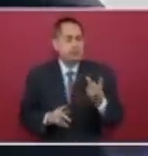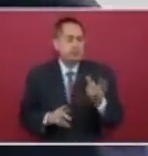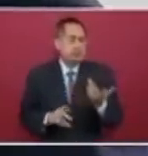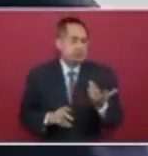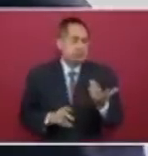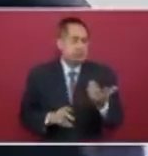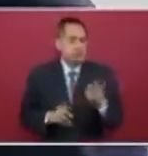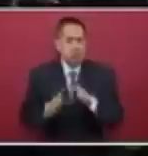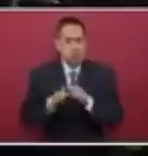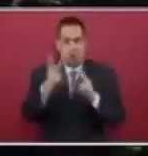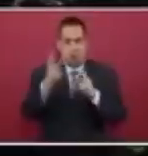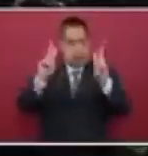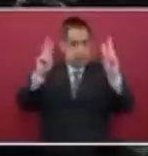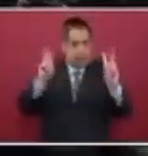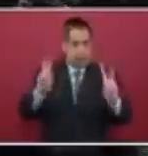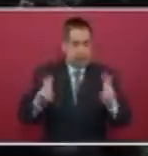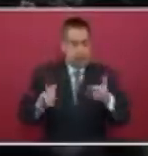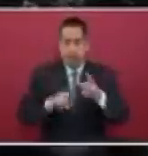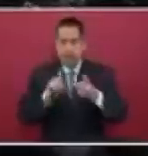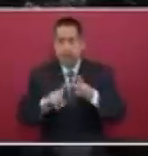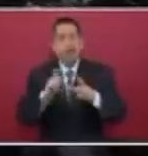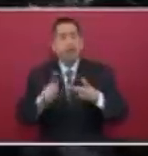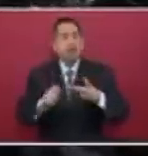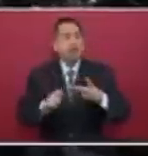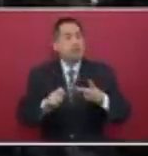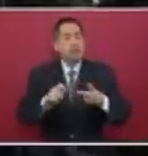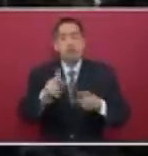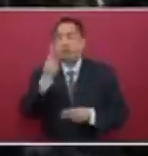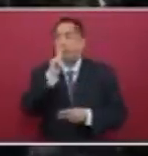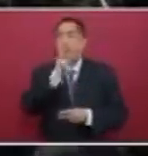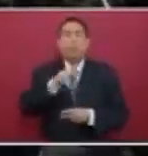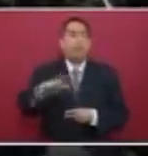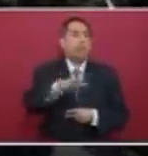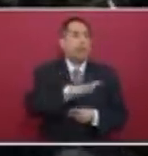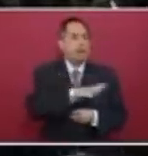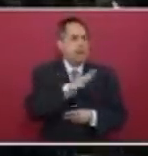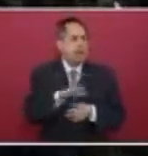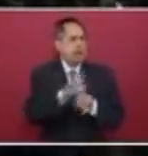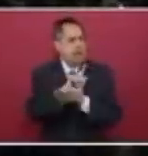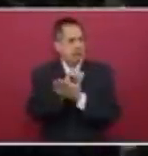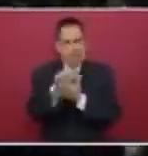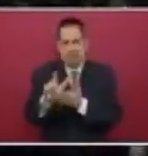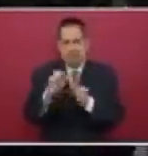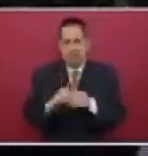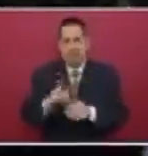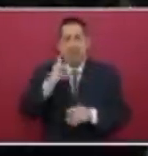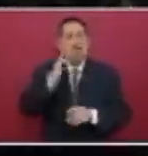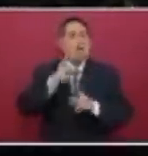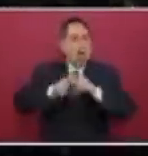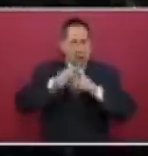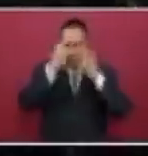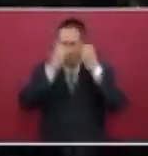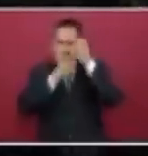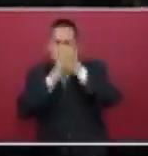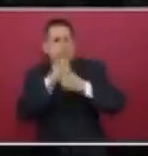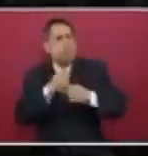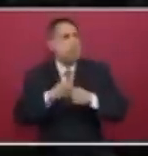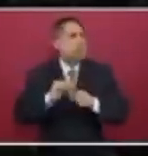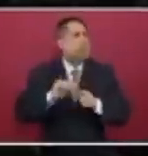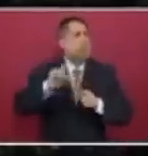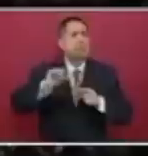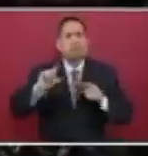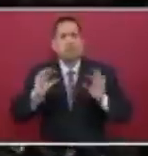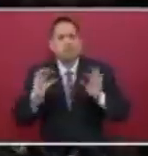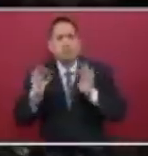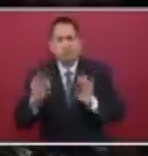sobre todo dos temas primero la calidad del aire y de acuerdo a las mediciones que se han hecho no solamente esta